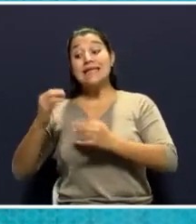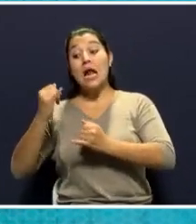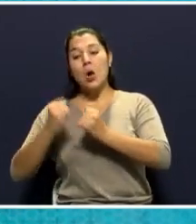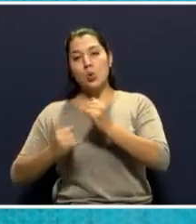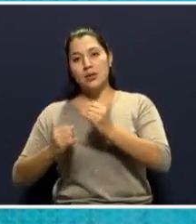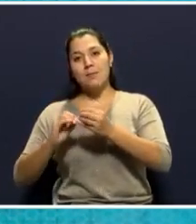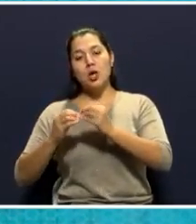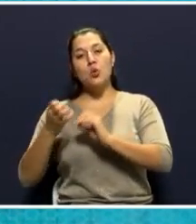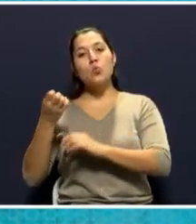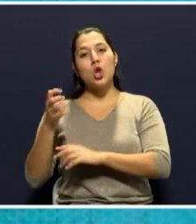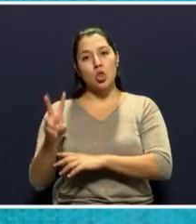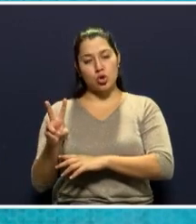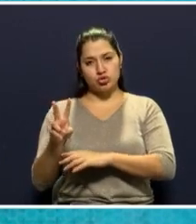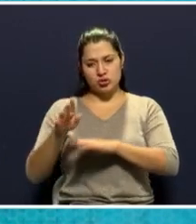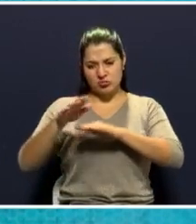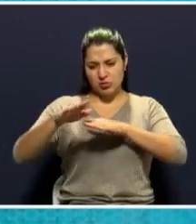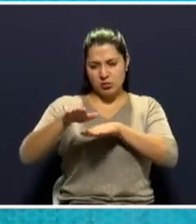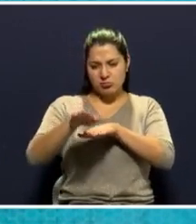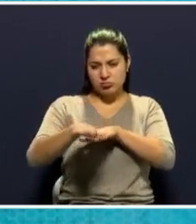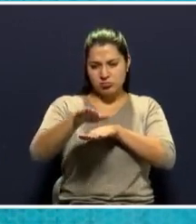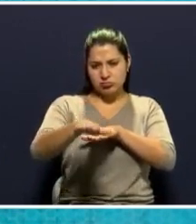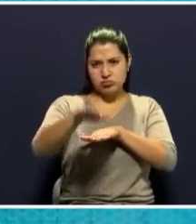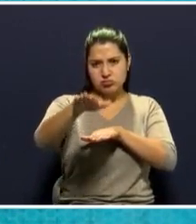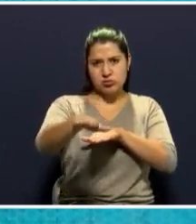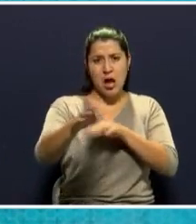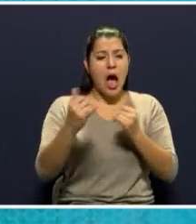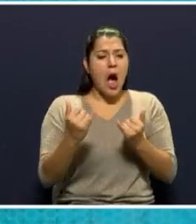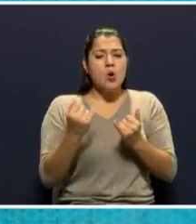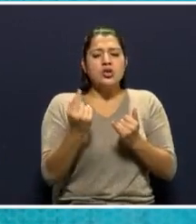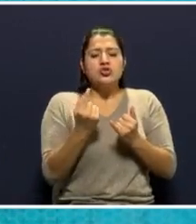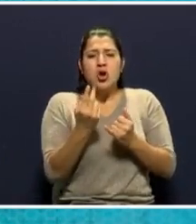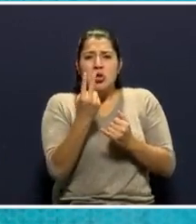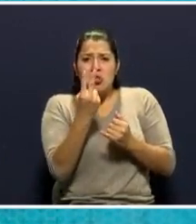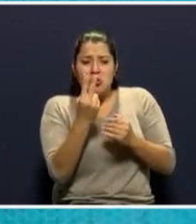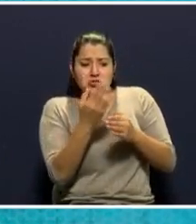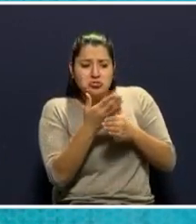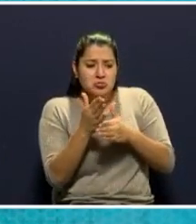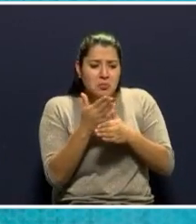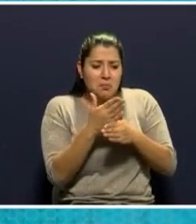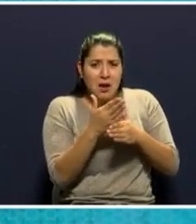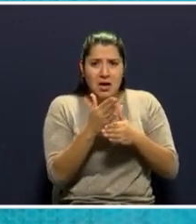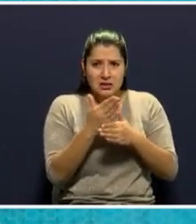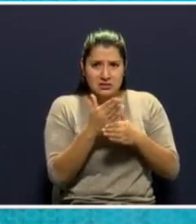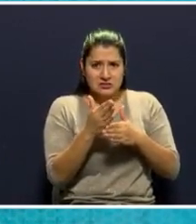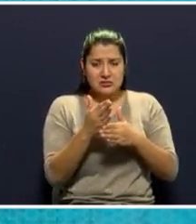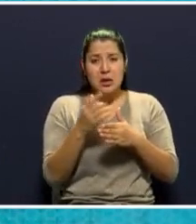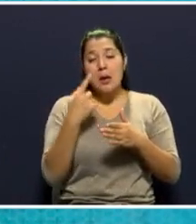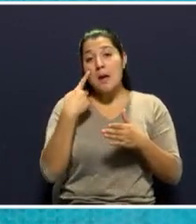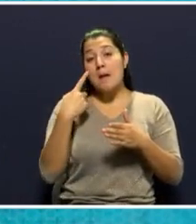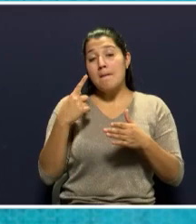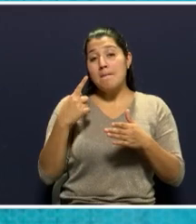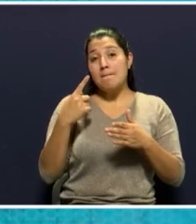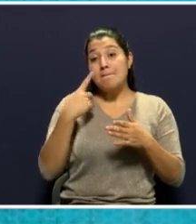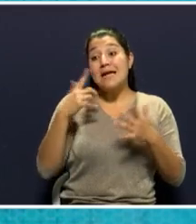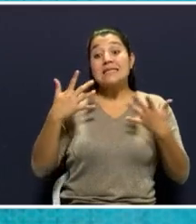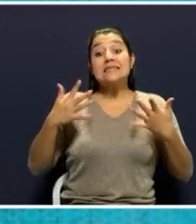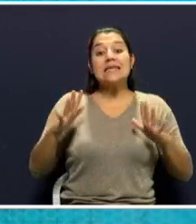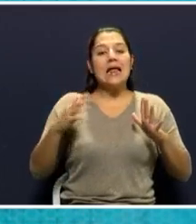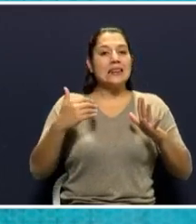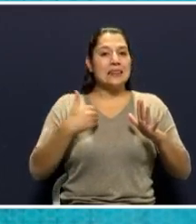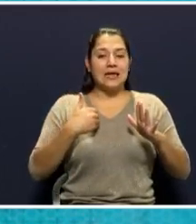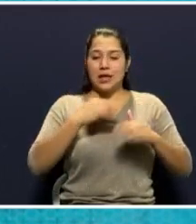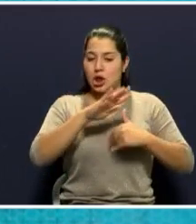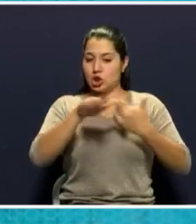esto ya nada más nos quedarían 2 tramos sumamente pequeños en el extremo sur y en el centro para efectos de tener ya totalmente